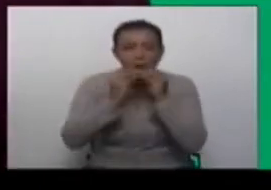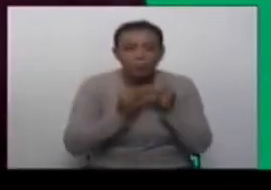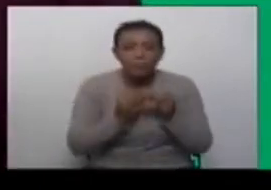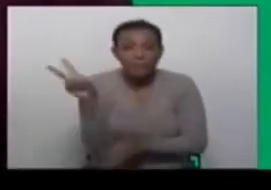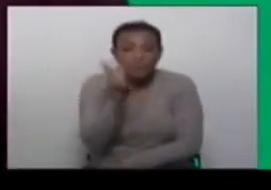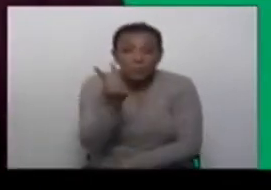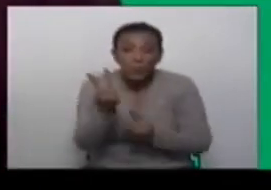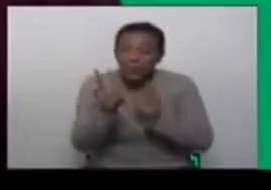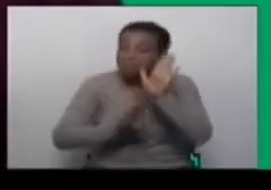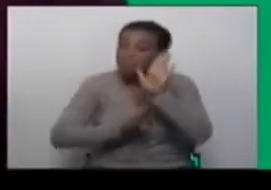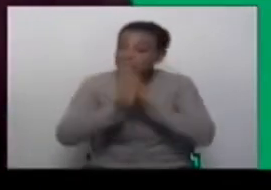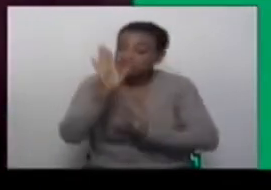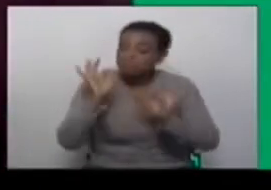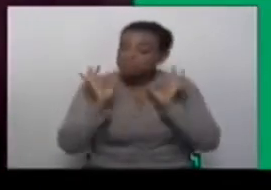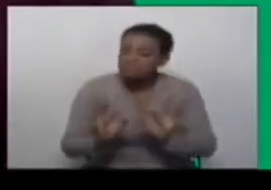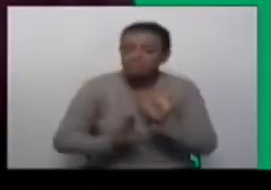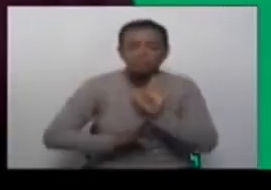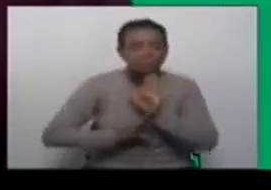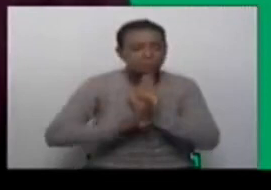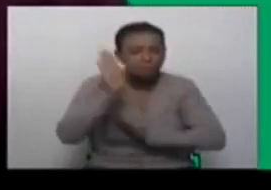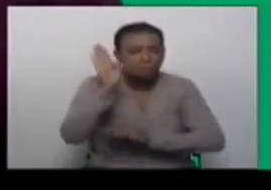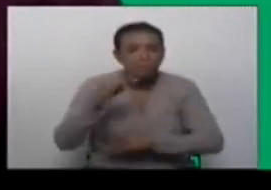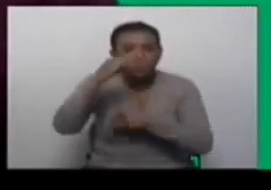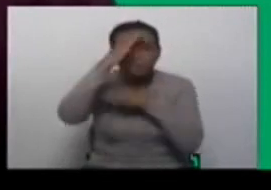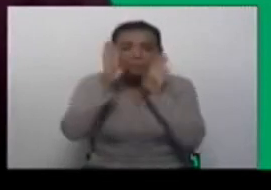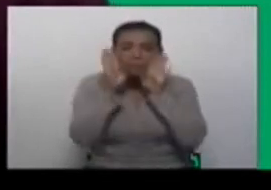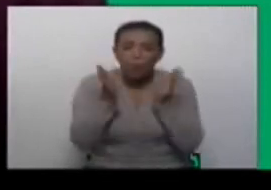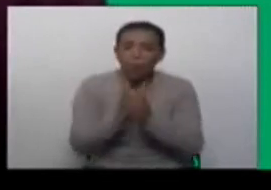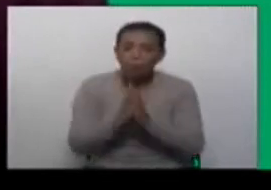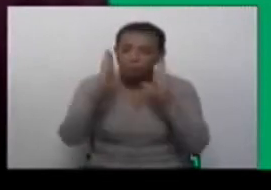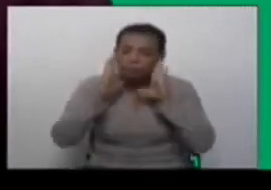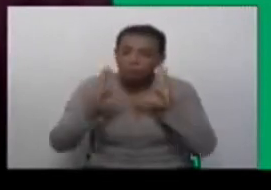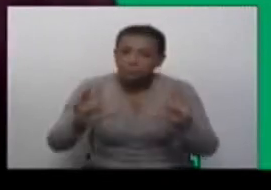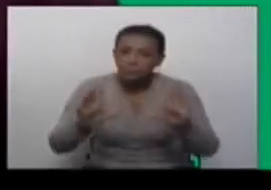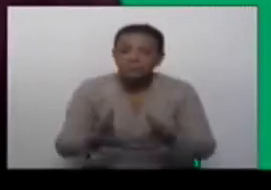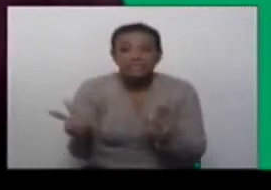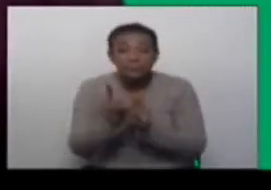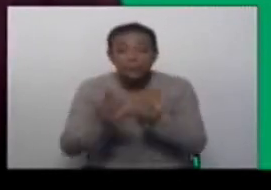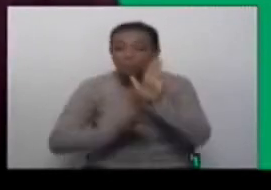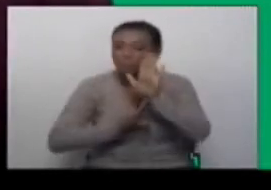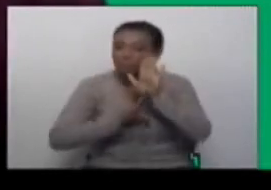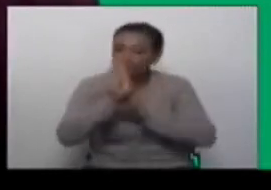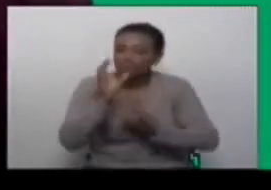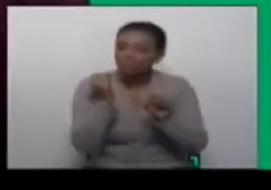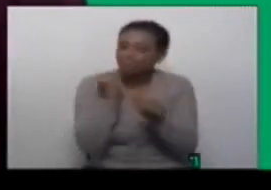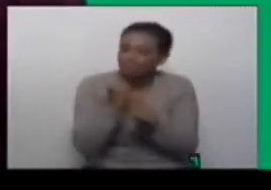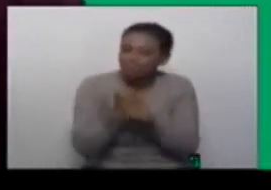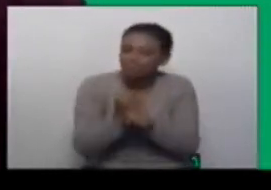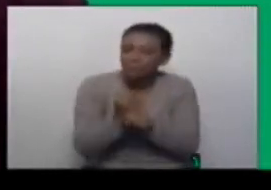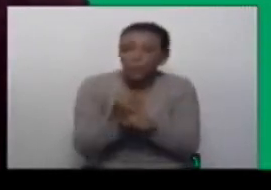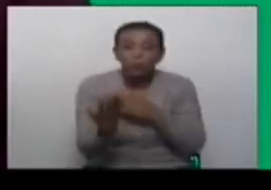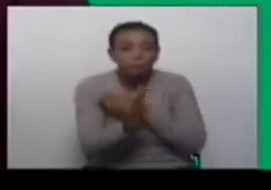Porque Venezuela tiene que salir adelante, compatriota. Atención. Venezuela tiene que salir adelante.